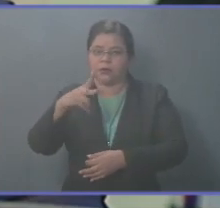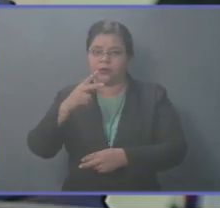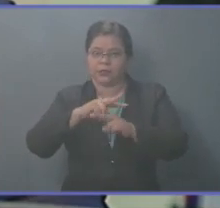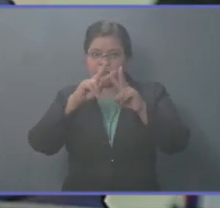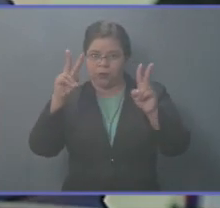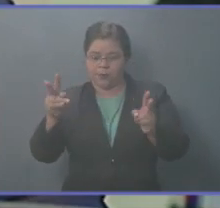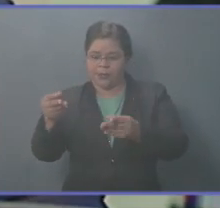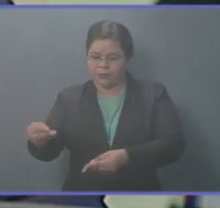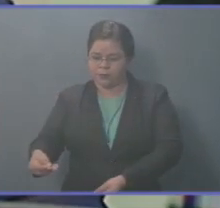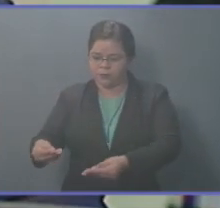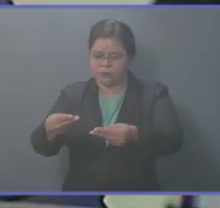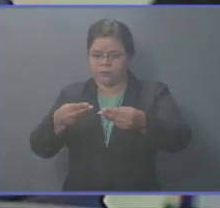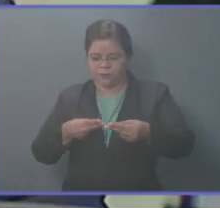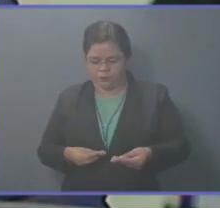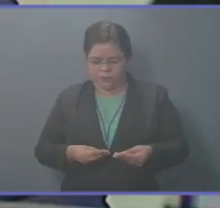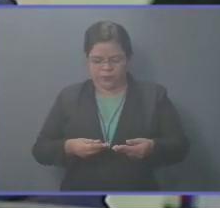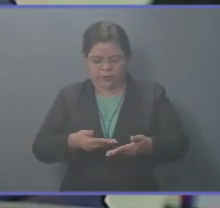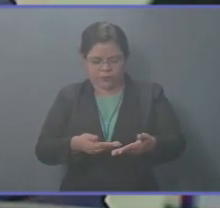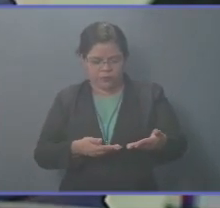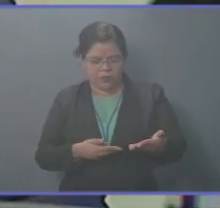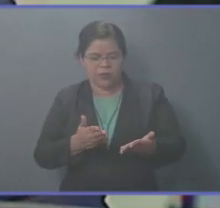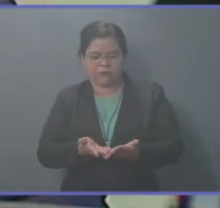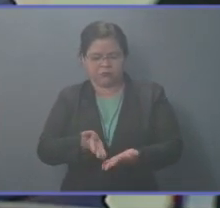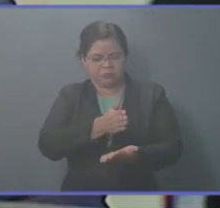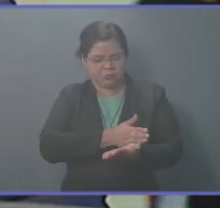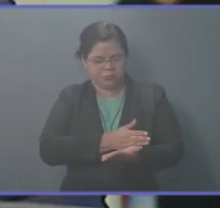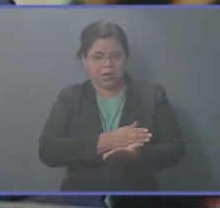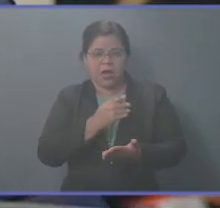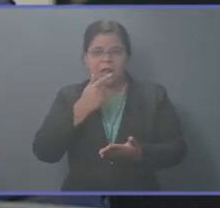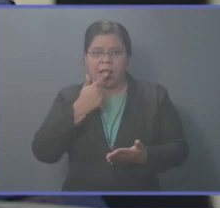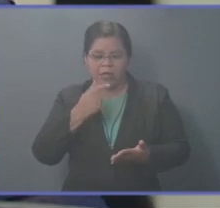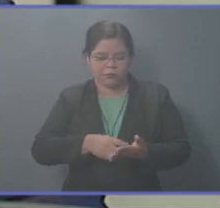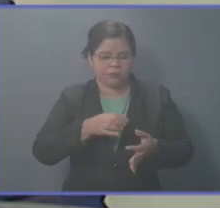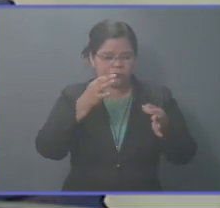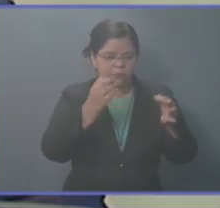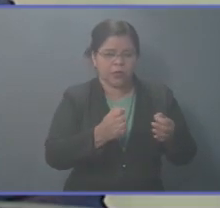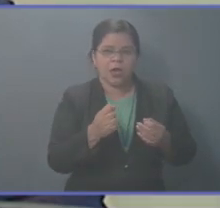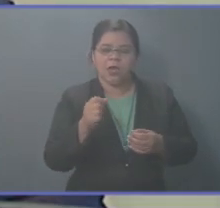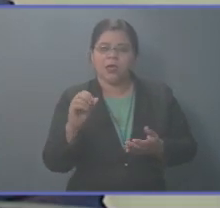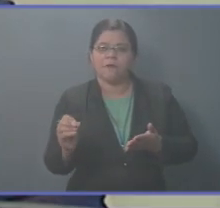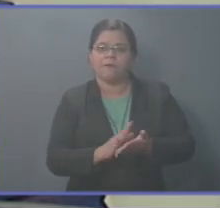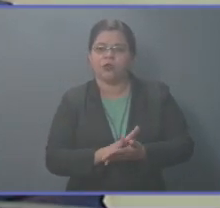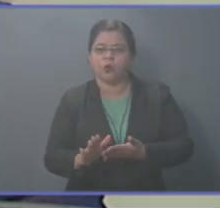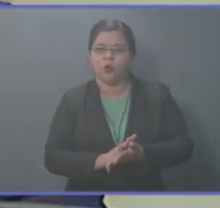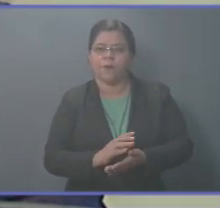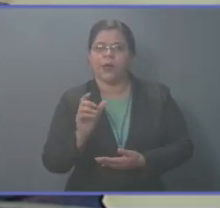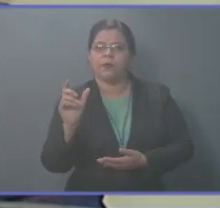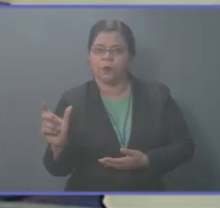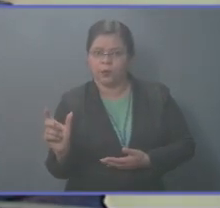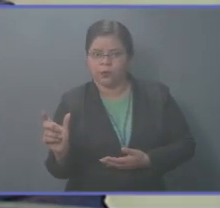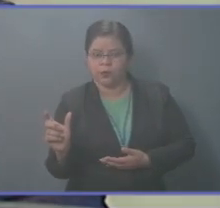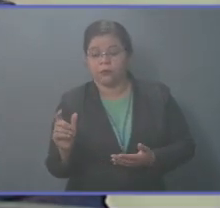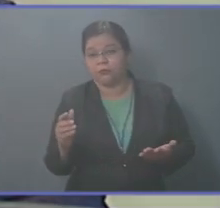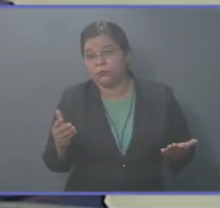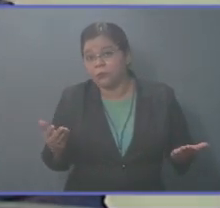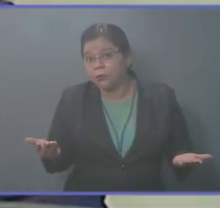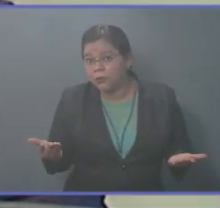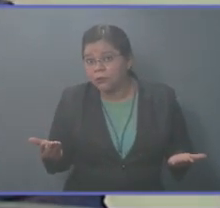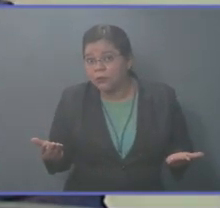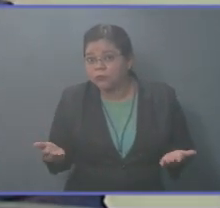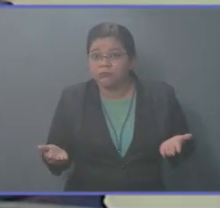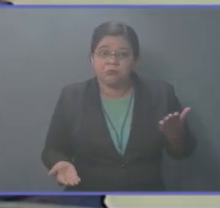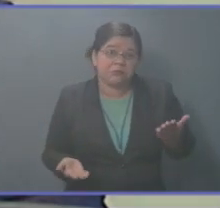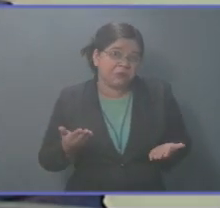Tecla solamente consiste en la demanda de los ciudadanos y copia de los documentos únicos de identidad, de manera que,